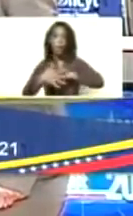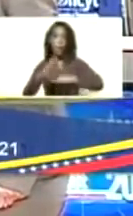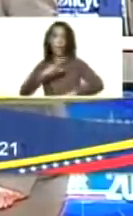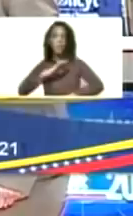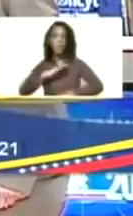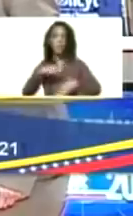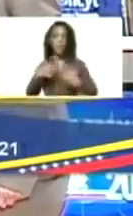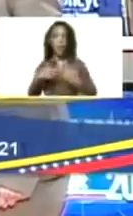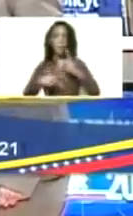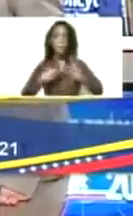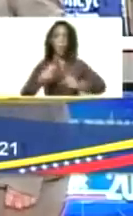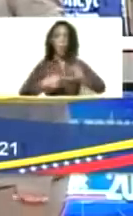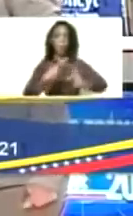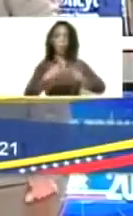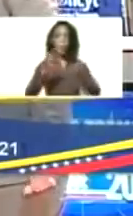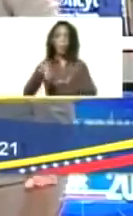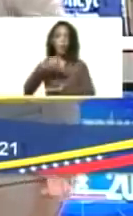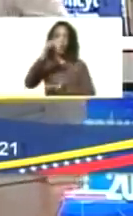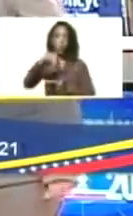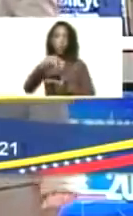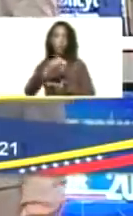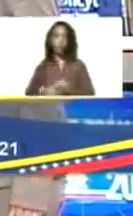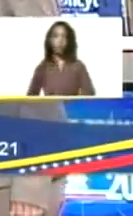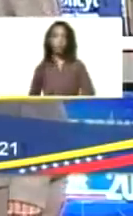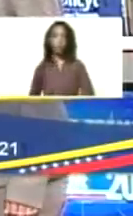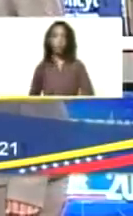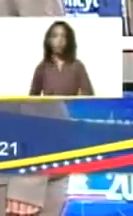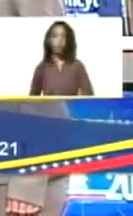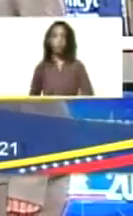de la producción nacional.